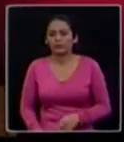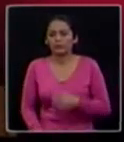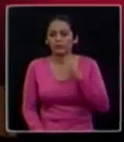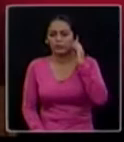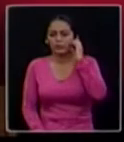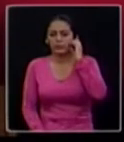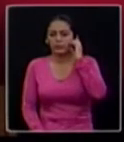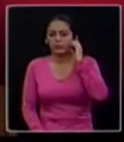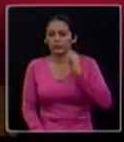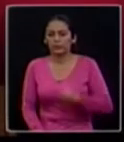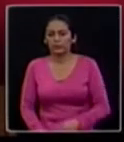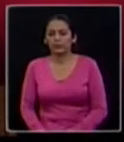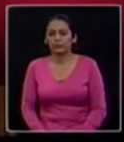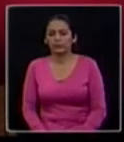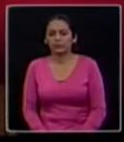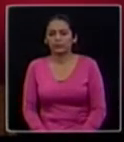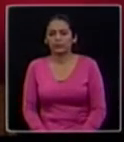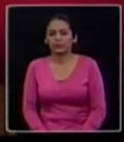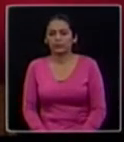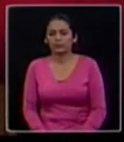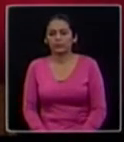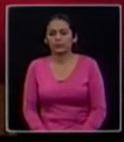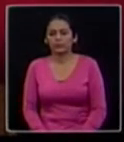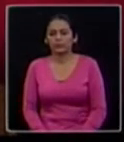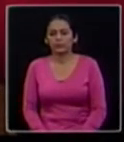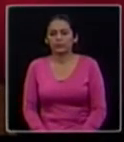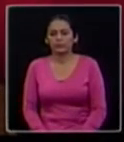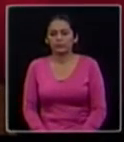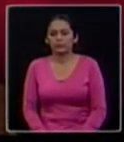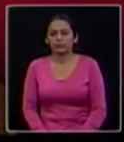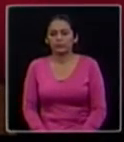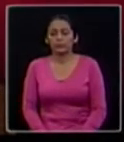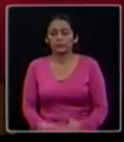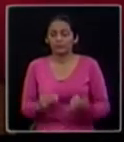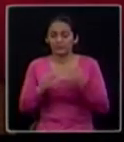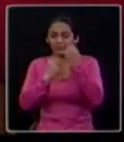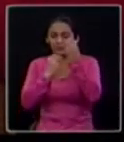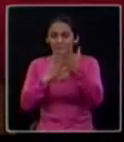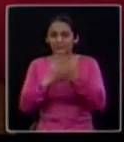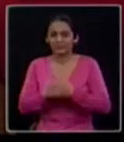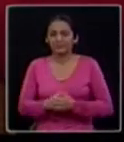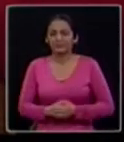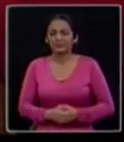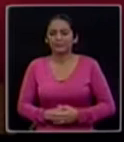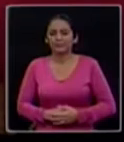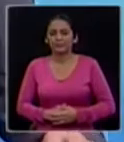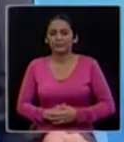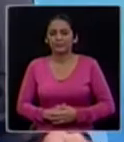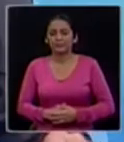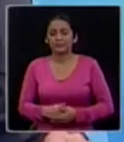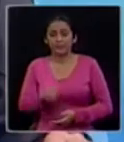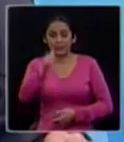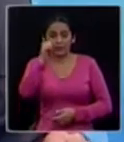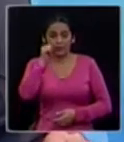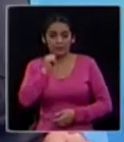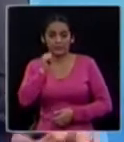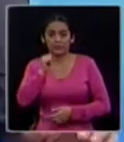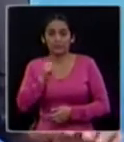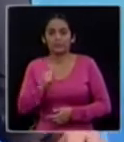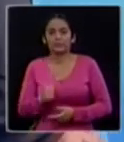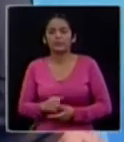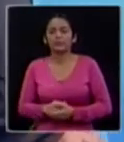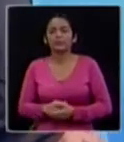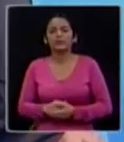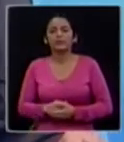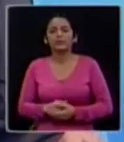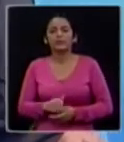Consejo, perdón. Mire, estimado Javier, si usted me permite, yo quería informarle algunas situaciones. El día de ayer, efectivamente,